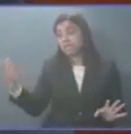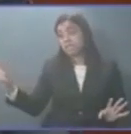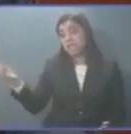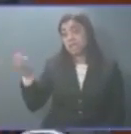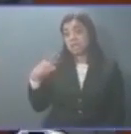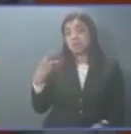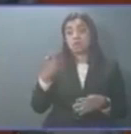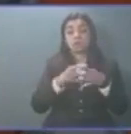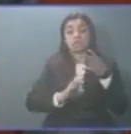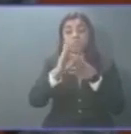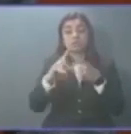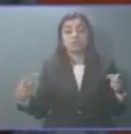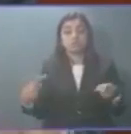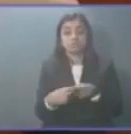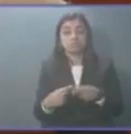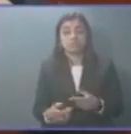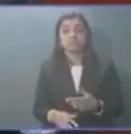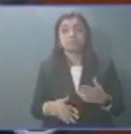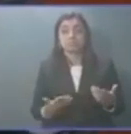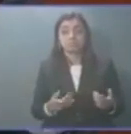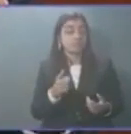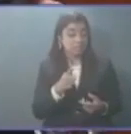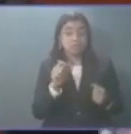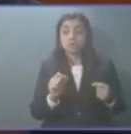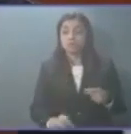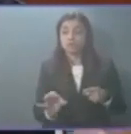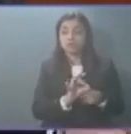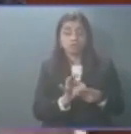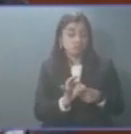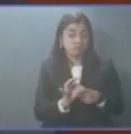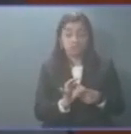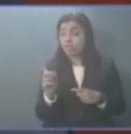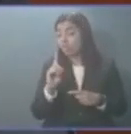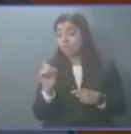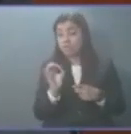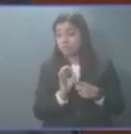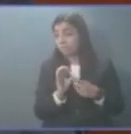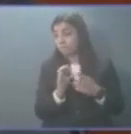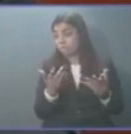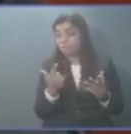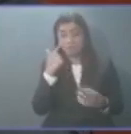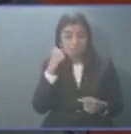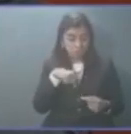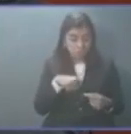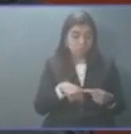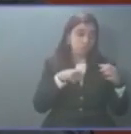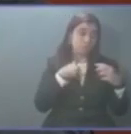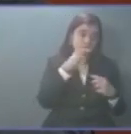por inconstitucional. Si eso ocurre, a partir de hoy tenemos 8 días para mandárselo a